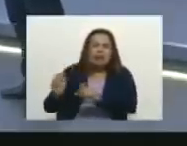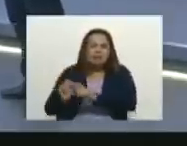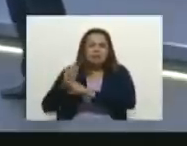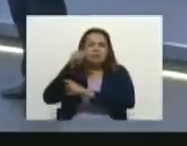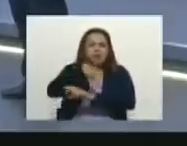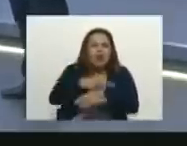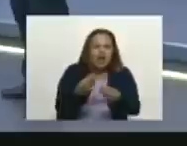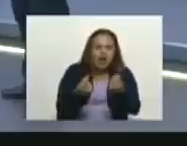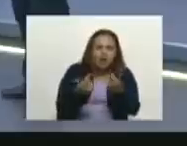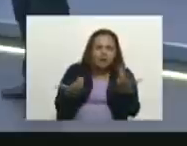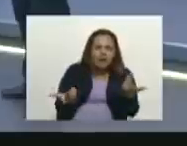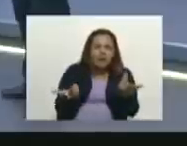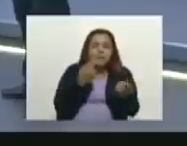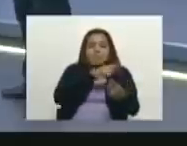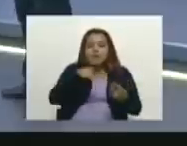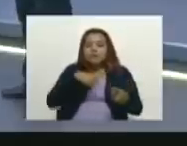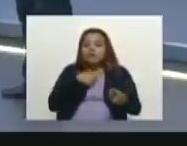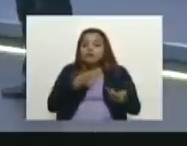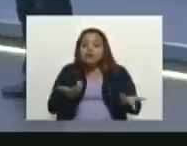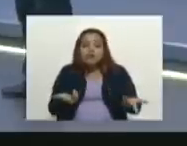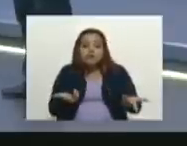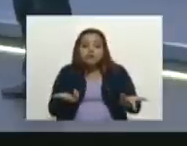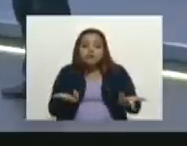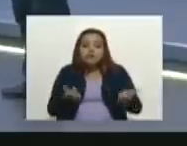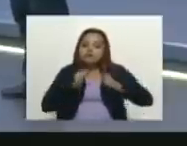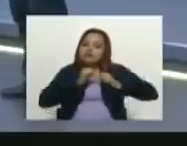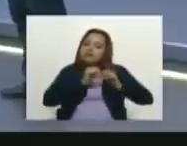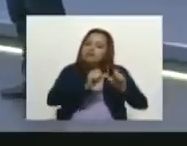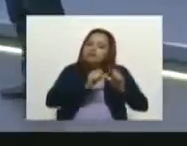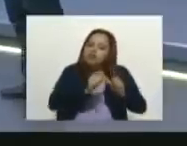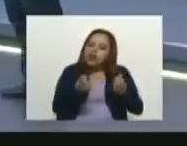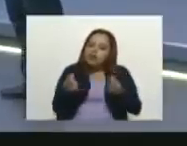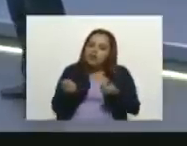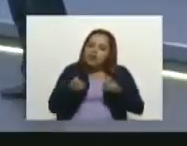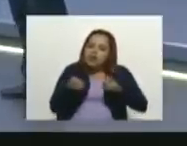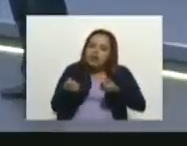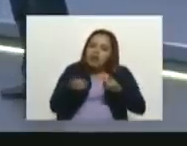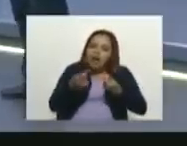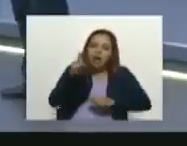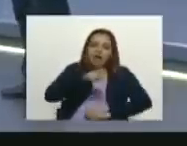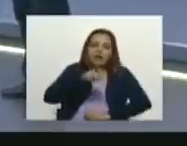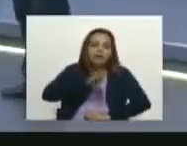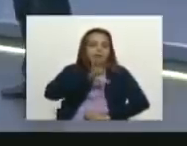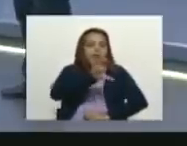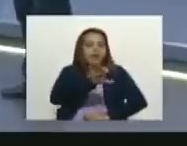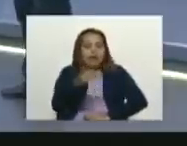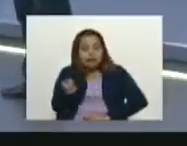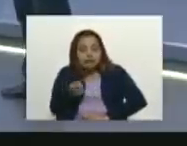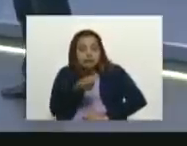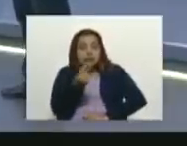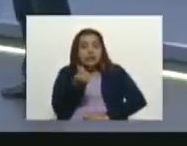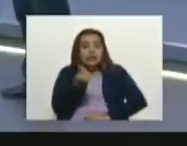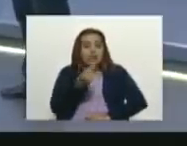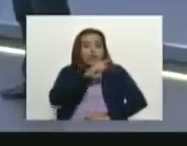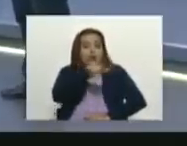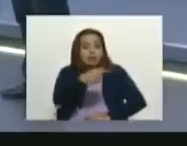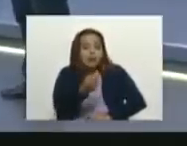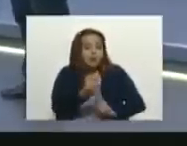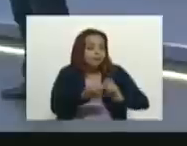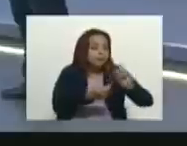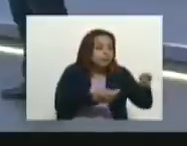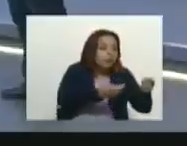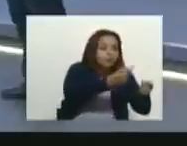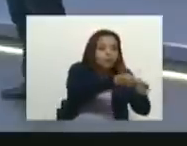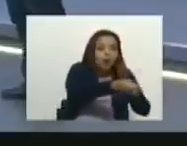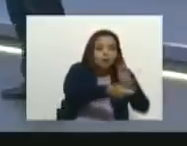economía. Pero nosotros, mira, vamos produciendo el dinerito que necesita el país y ese dinerito se va invirtiendo en el